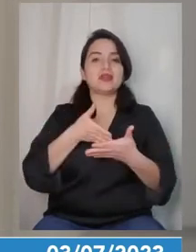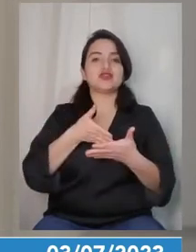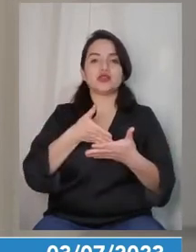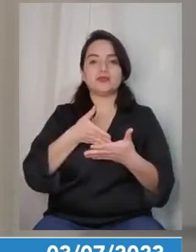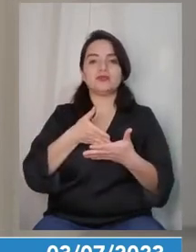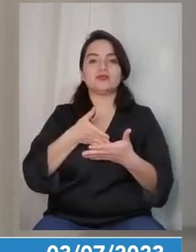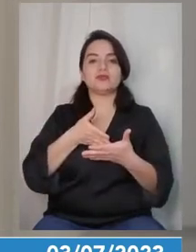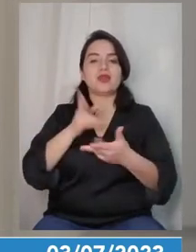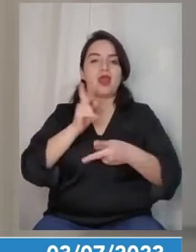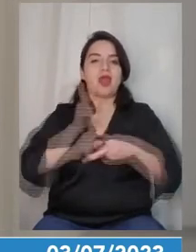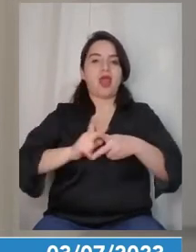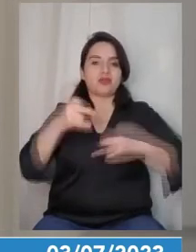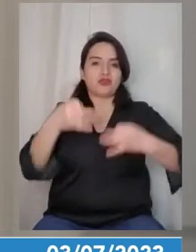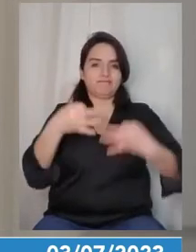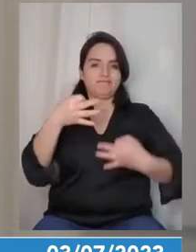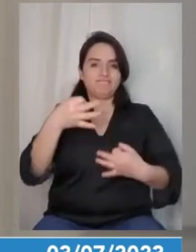¿Ah?